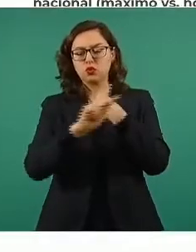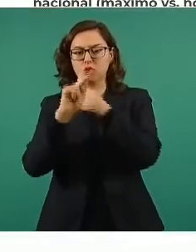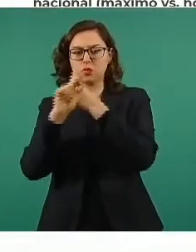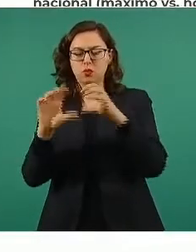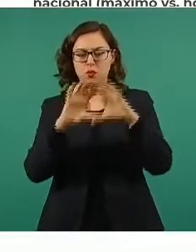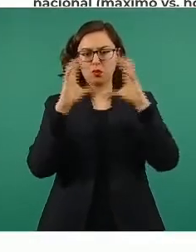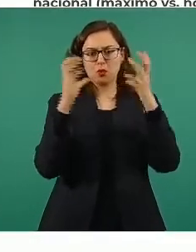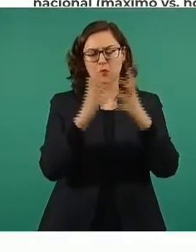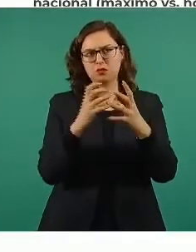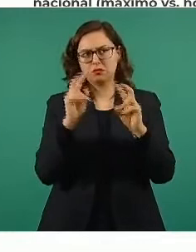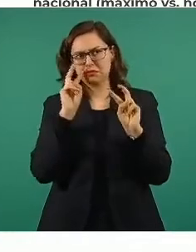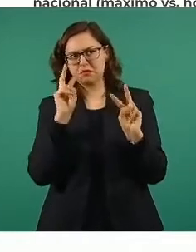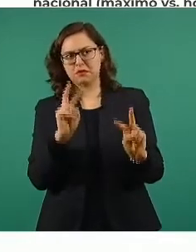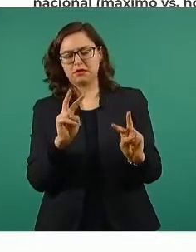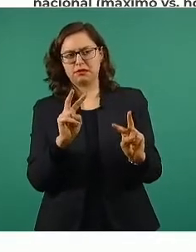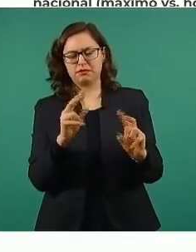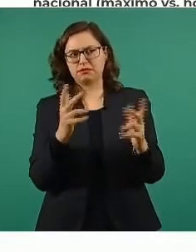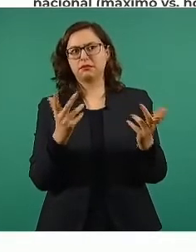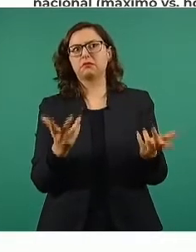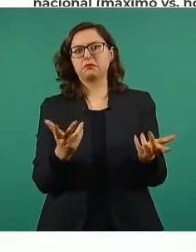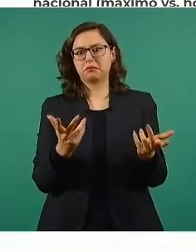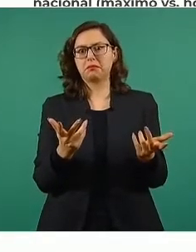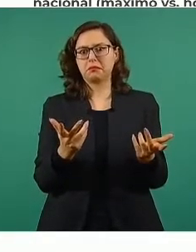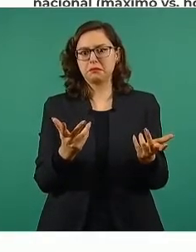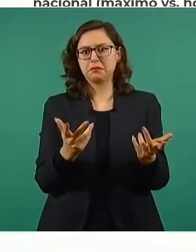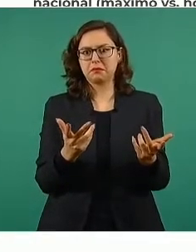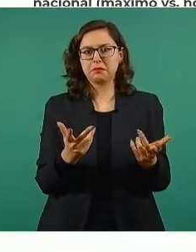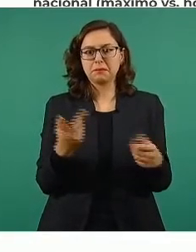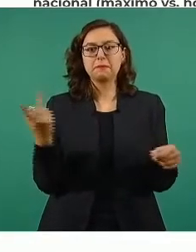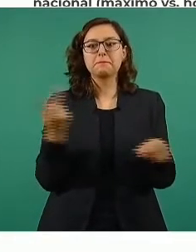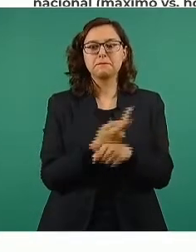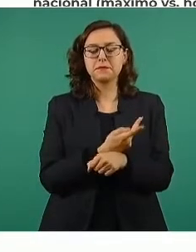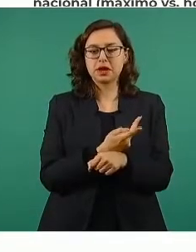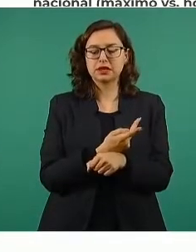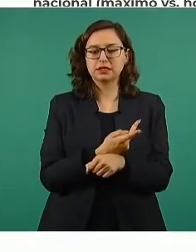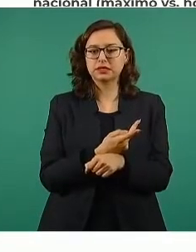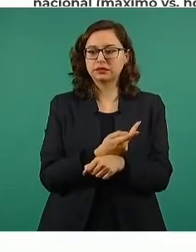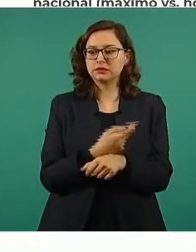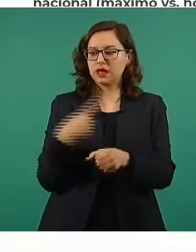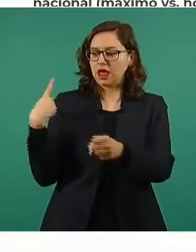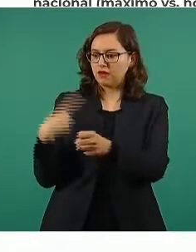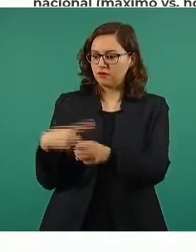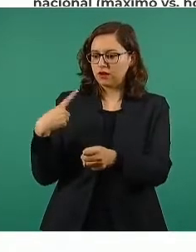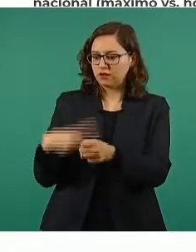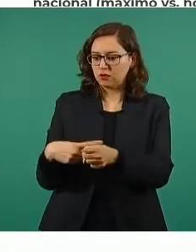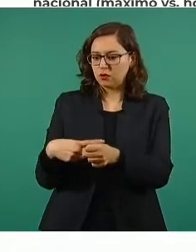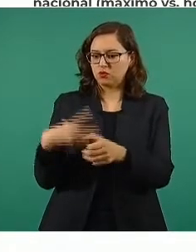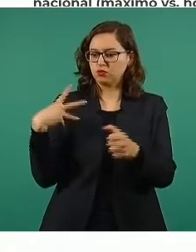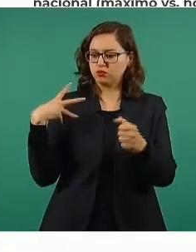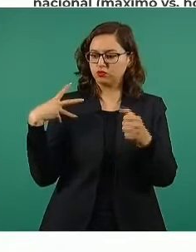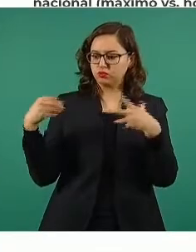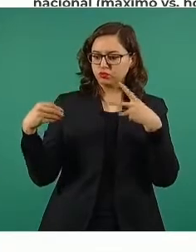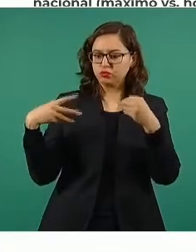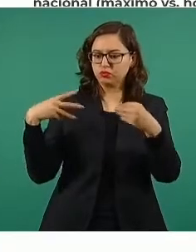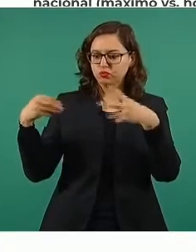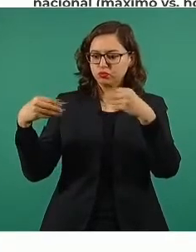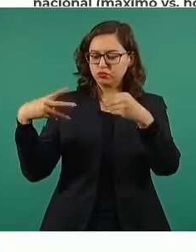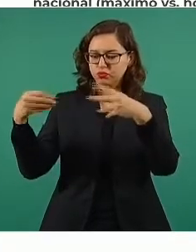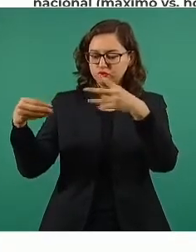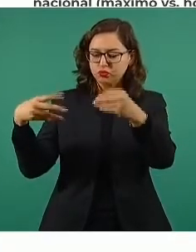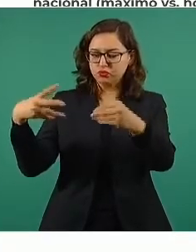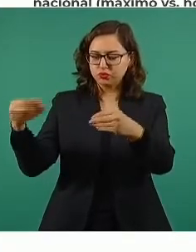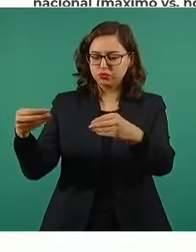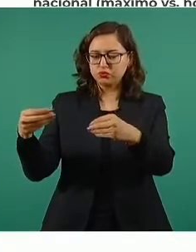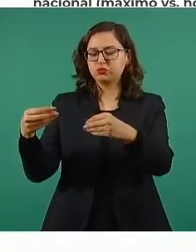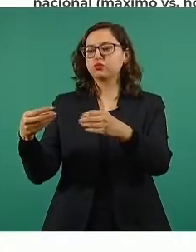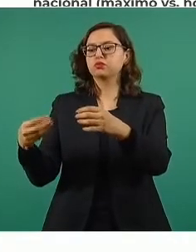es también muy claro, es que la intensidad de casos, la intensidad o la frecuencia diaria o semanal